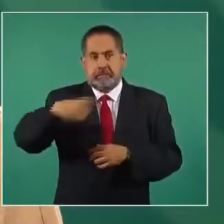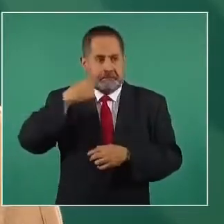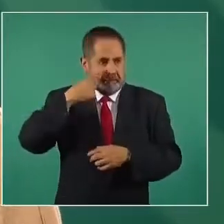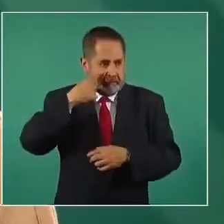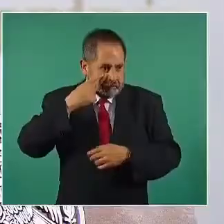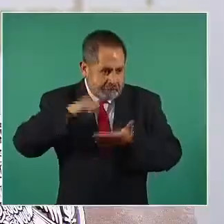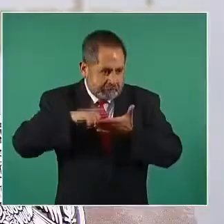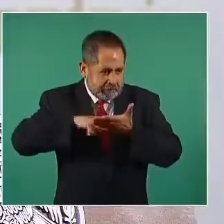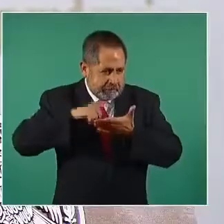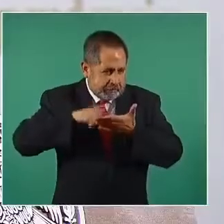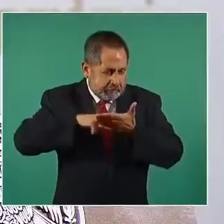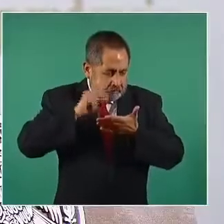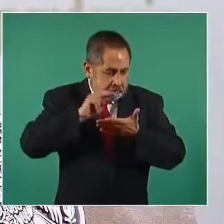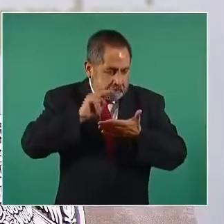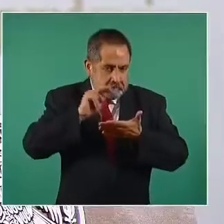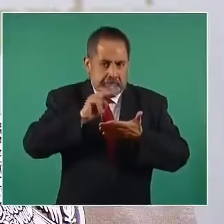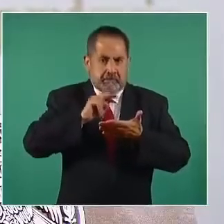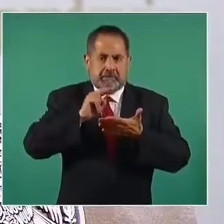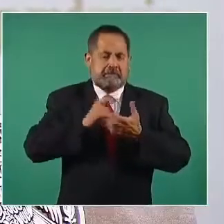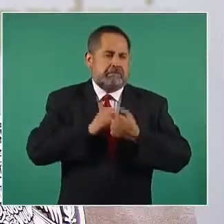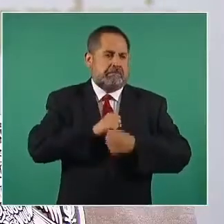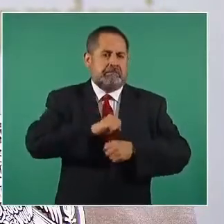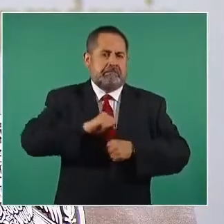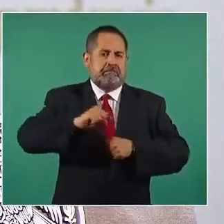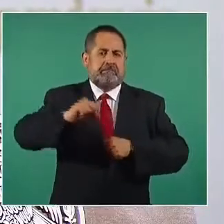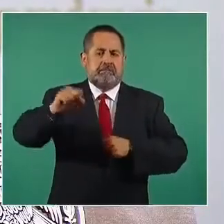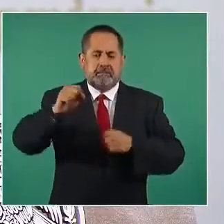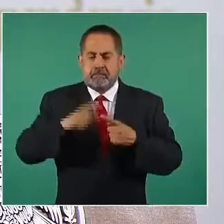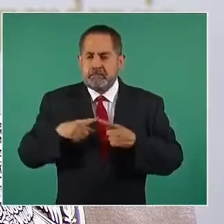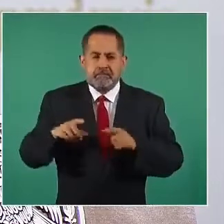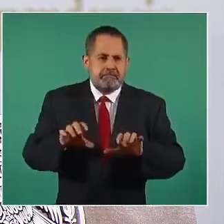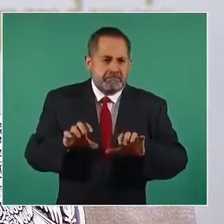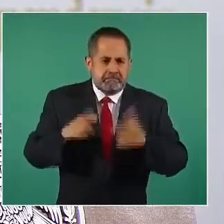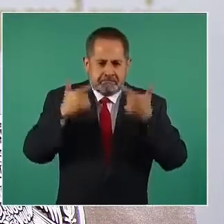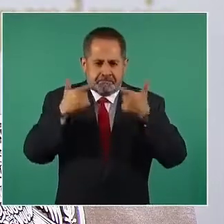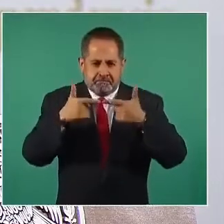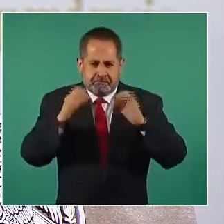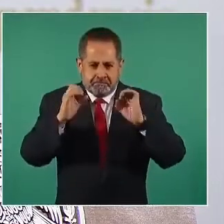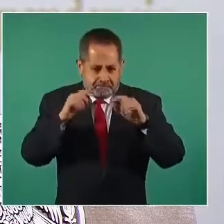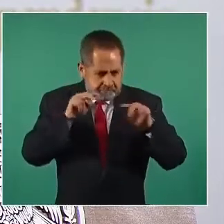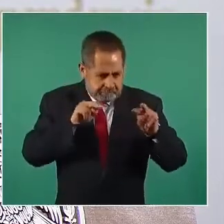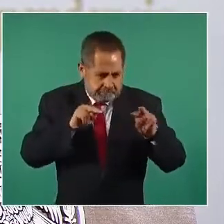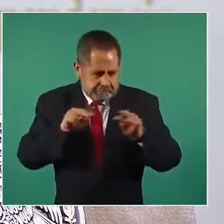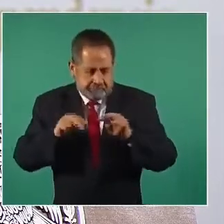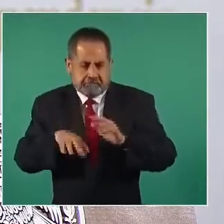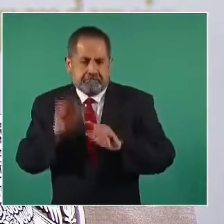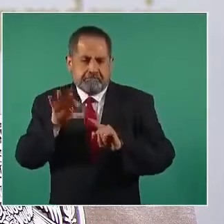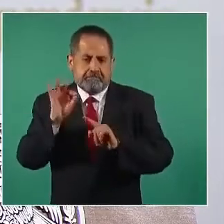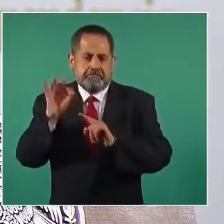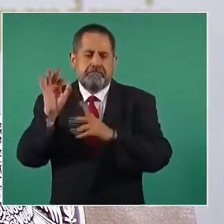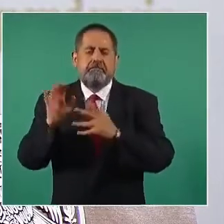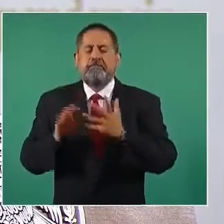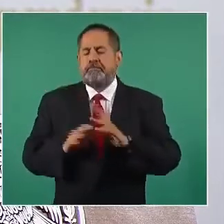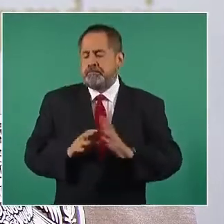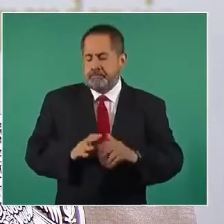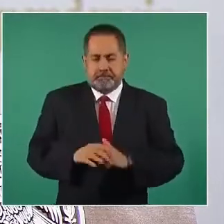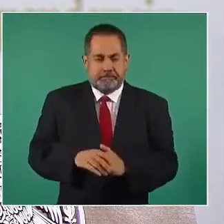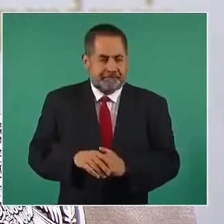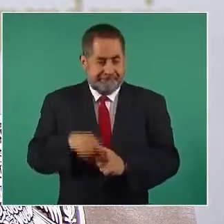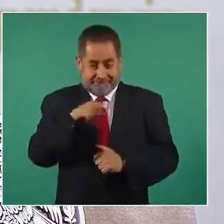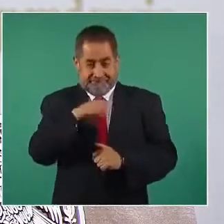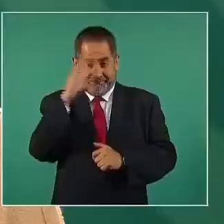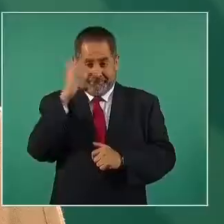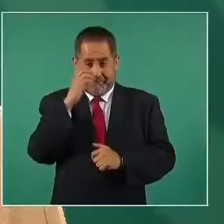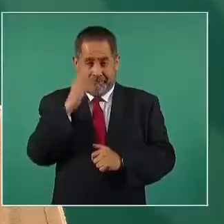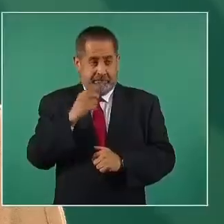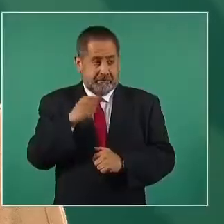redes sociales, mensajería instantánea y búsquedas a través de Google. Cabe mencionar que no es la primera vez que reviven estas fotos